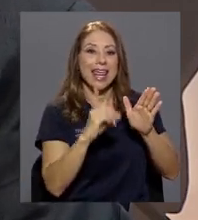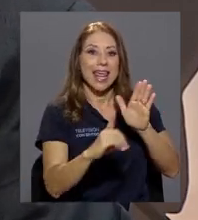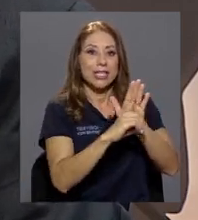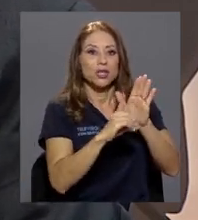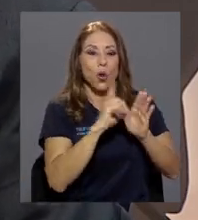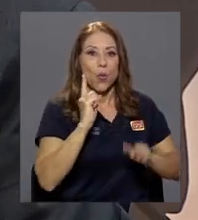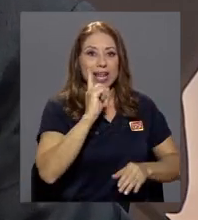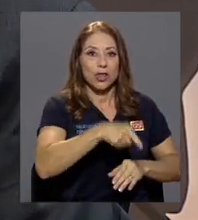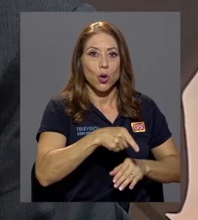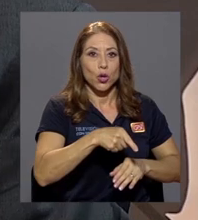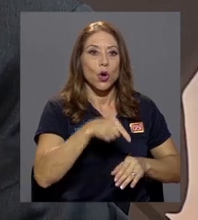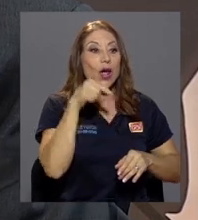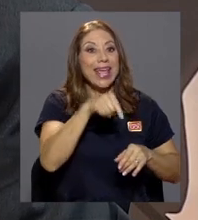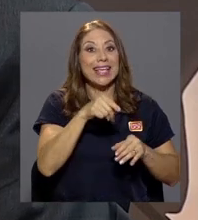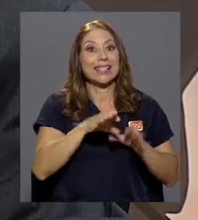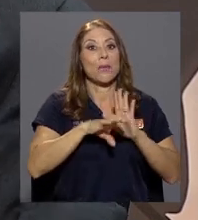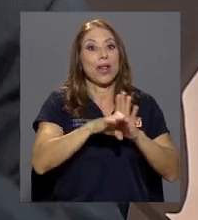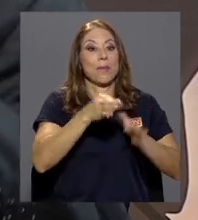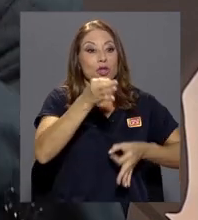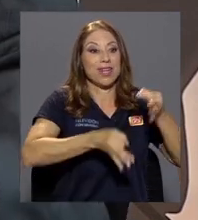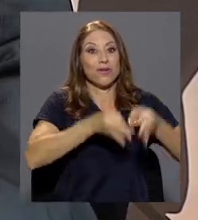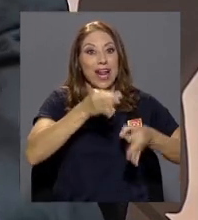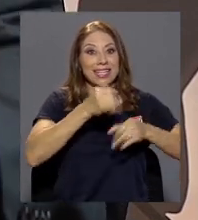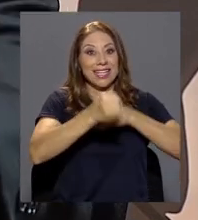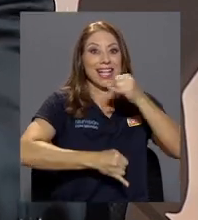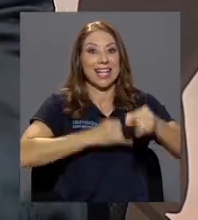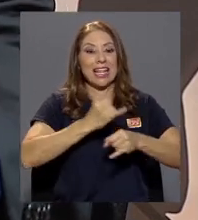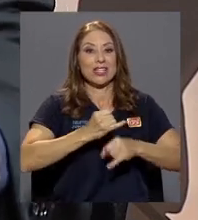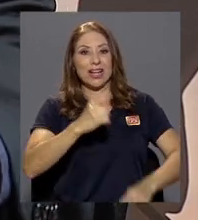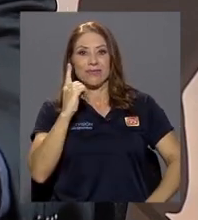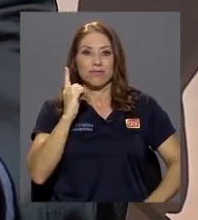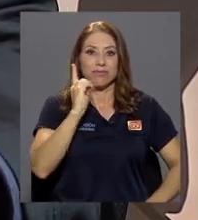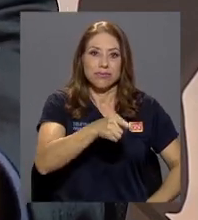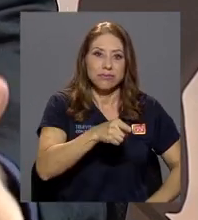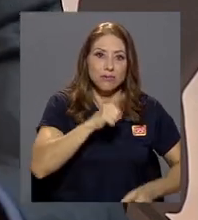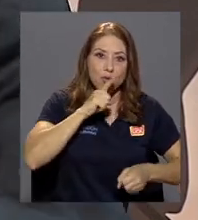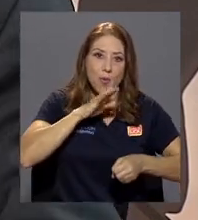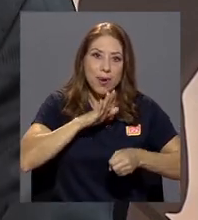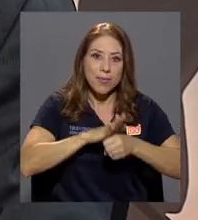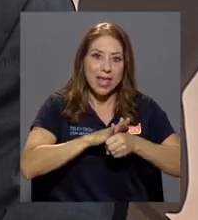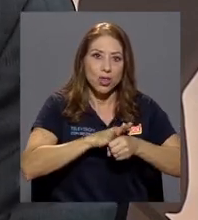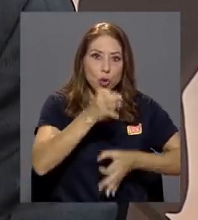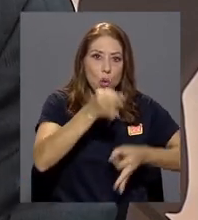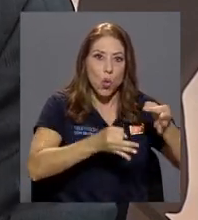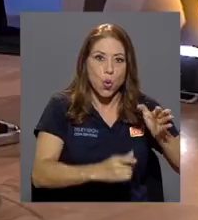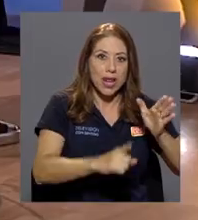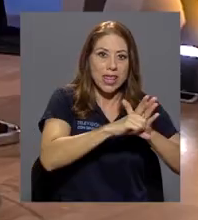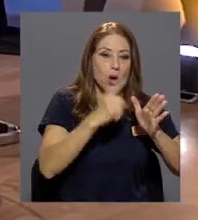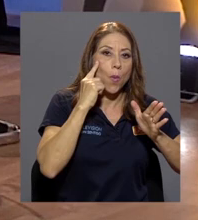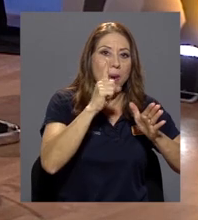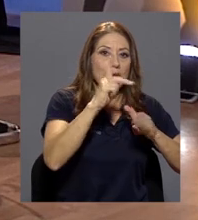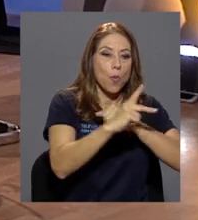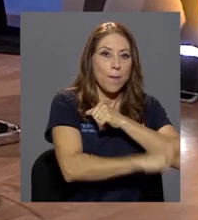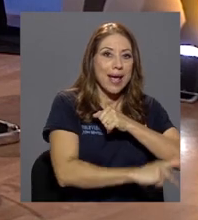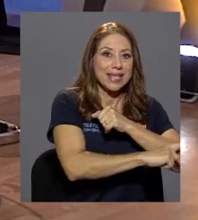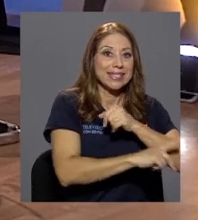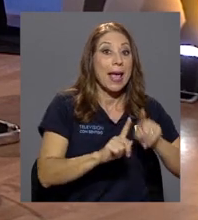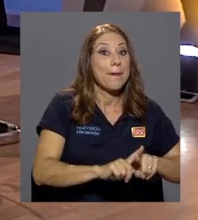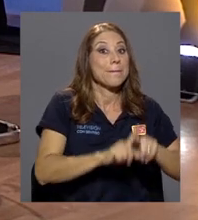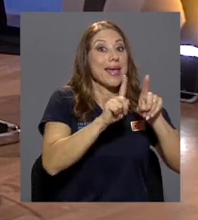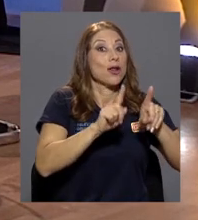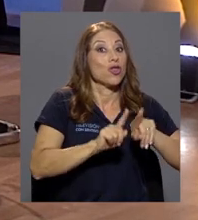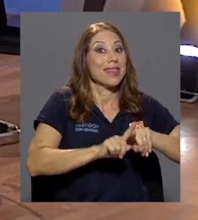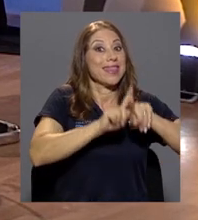internacionales o de una sentencia de un tribunal de obligado cumplimiento jurídico para un país en cambio el mecanismo de